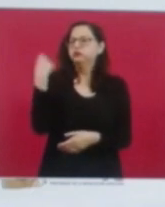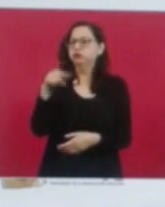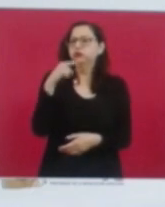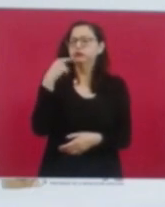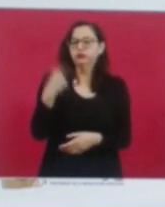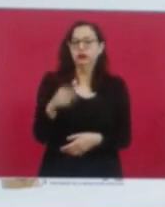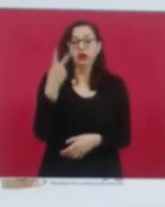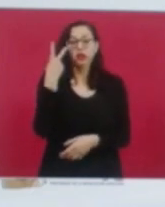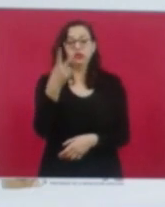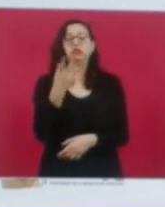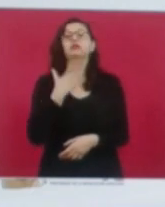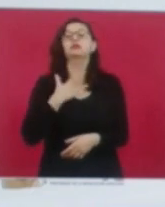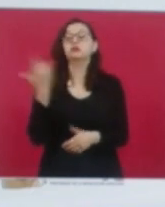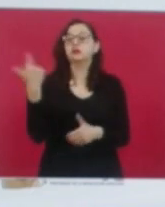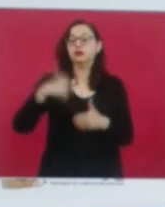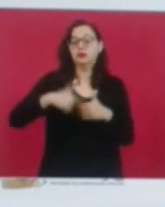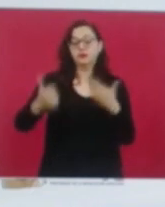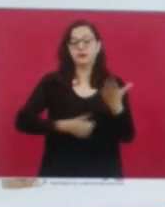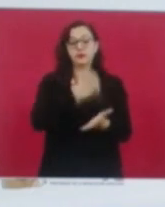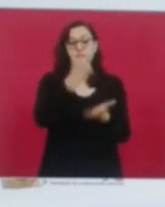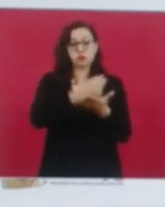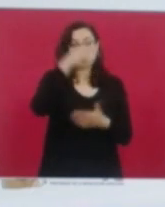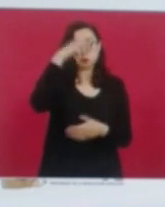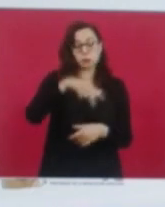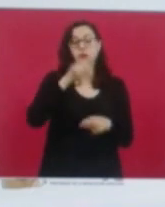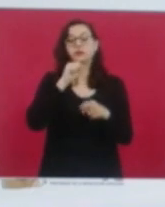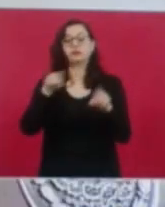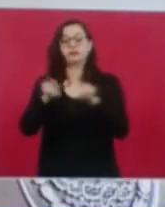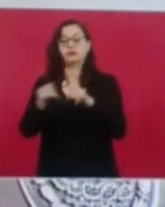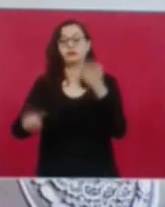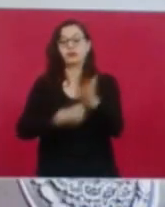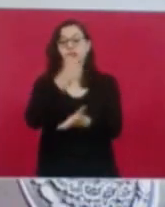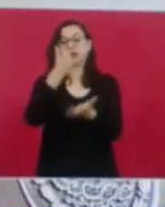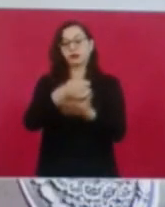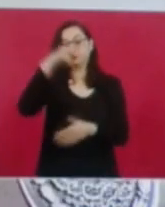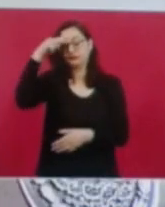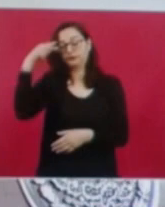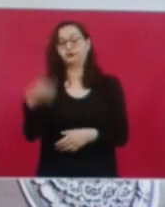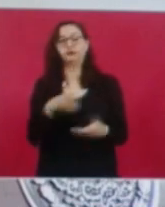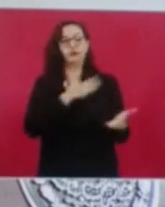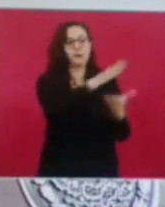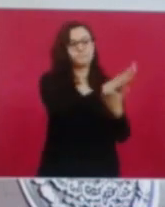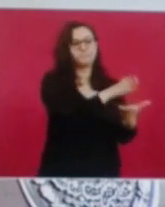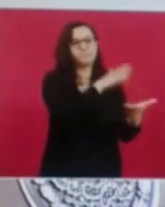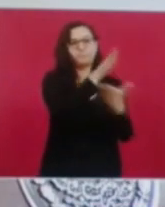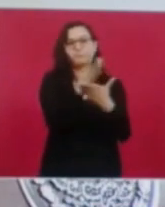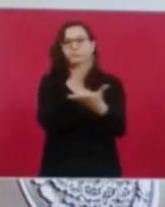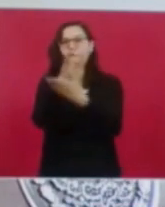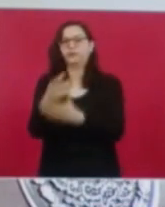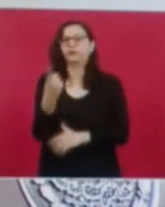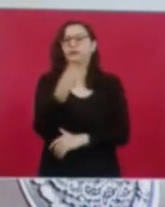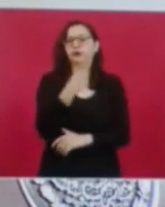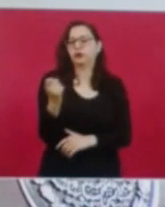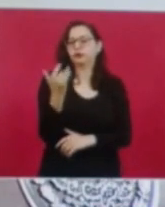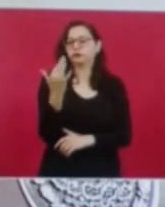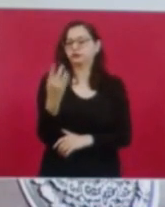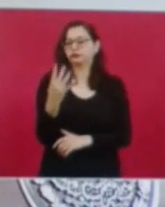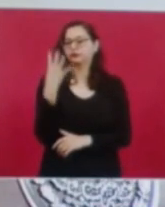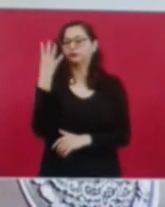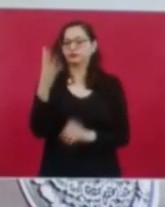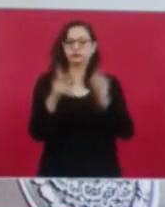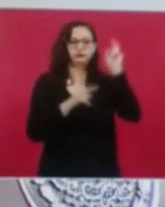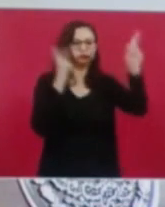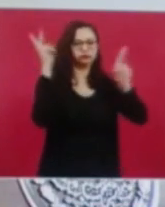extranjeras terminan por sucumbir y por crear estados fallidos que finalmente sirven a los intereses